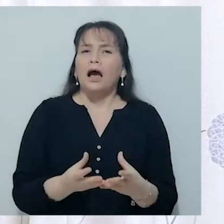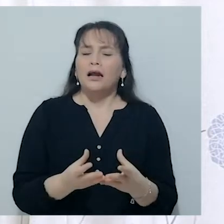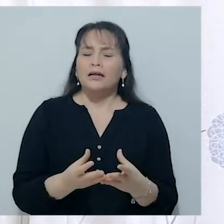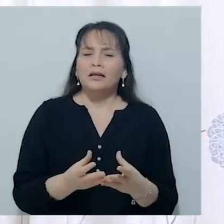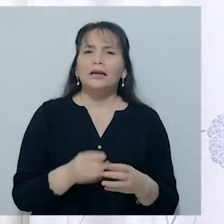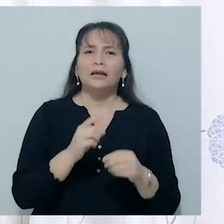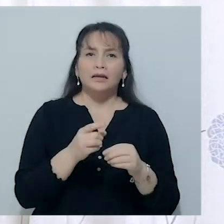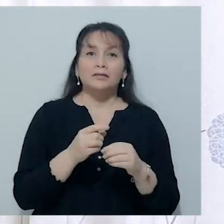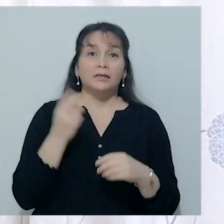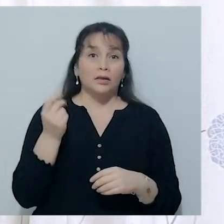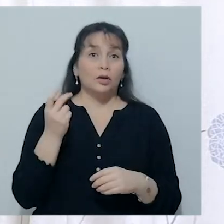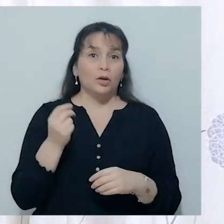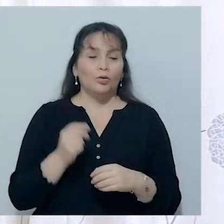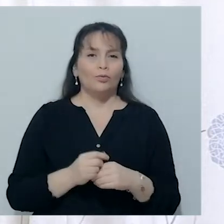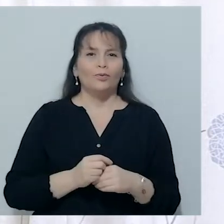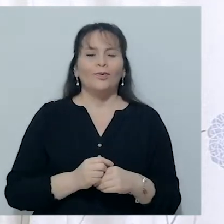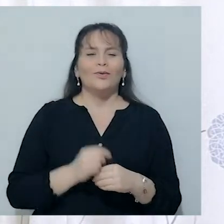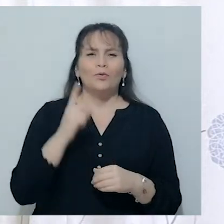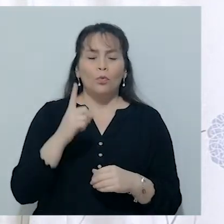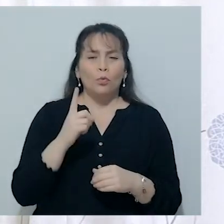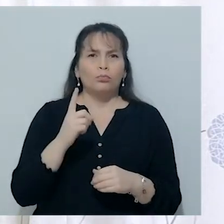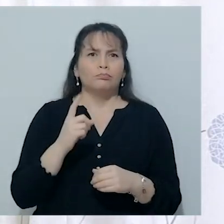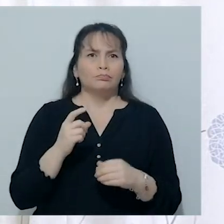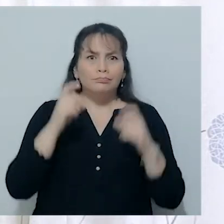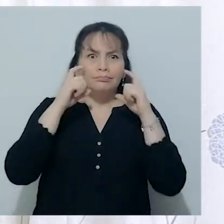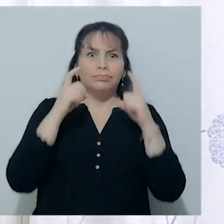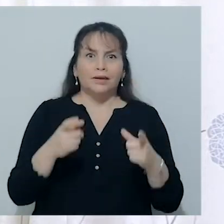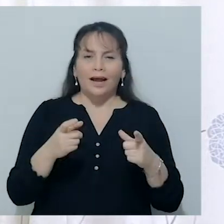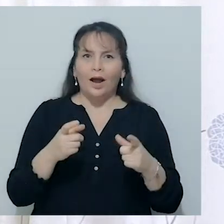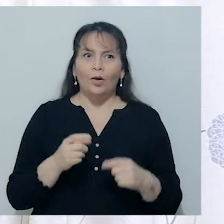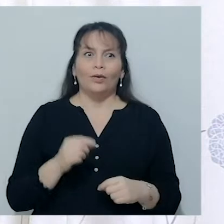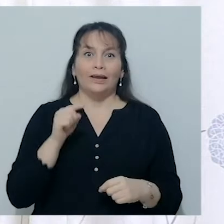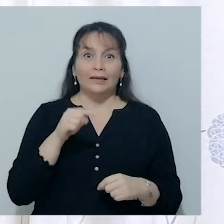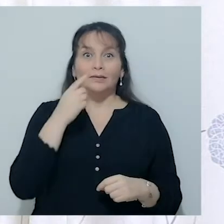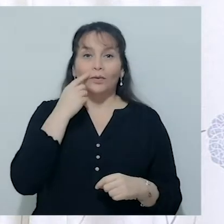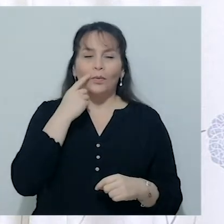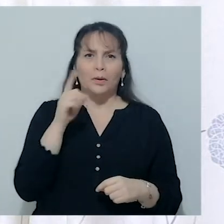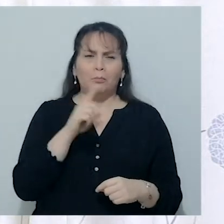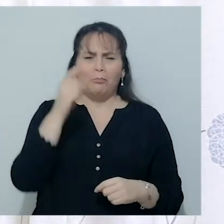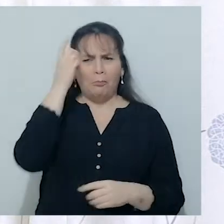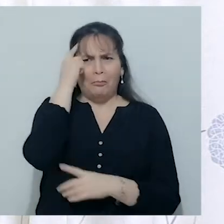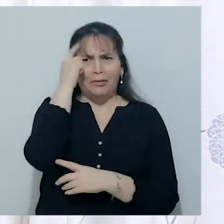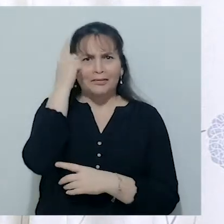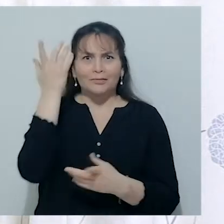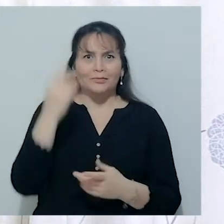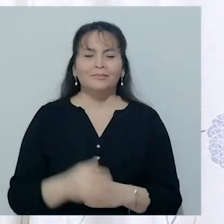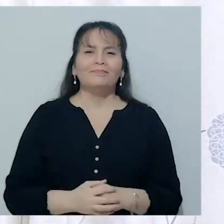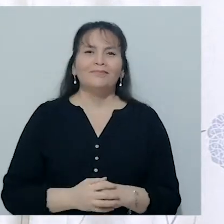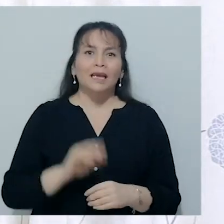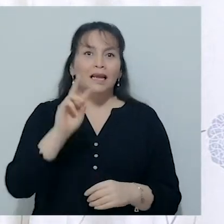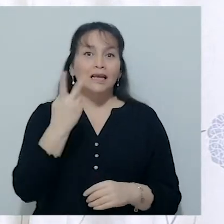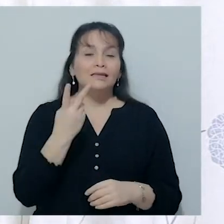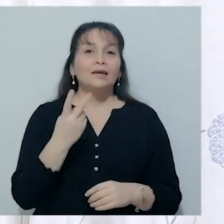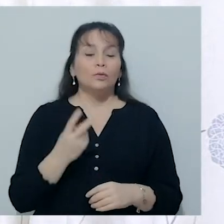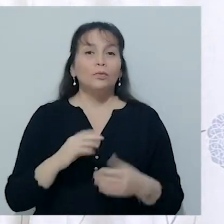tamaña fortuna, una herencia sin igual que hombre jamás pudo haber pensado. La segunda historia